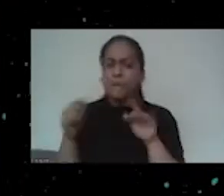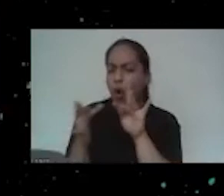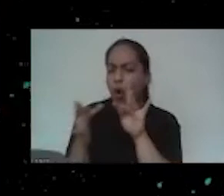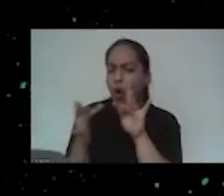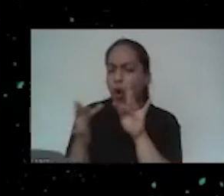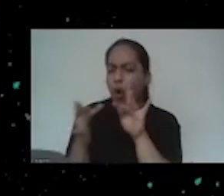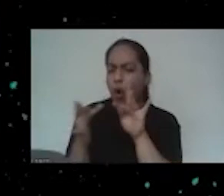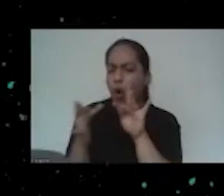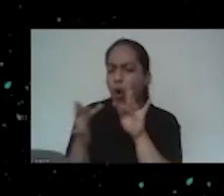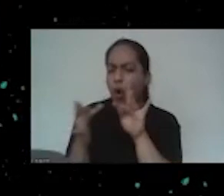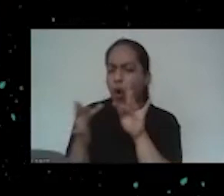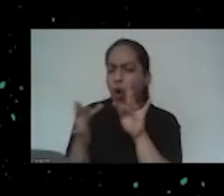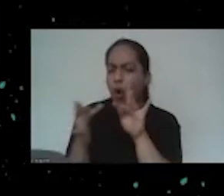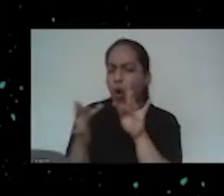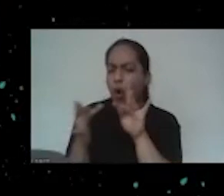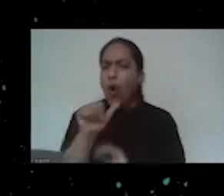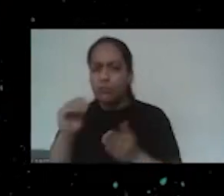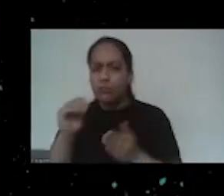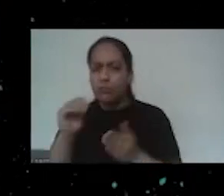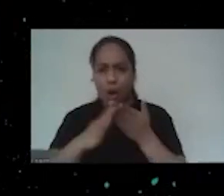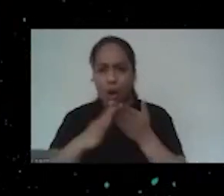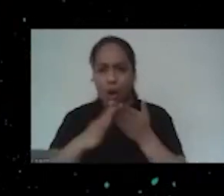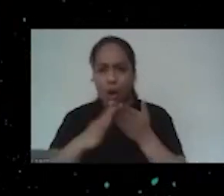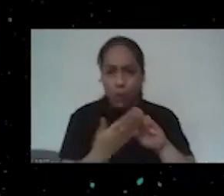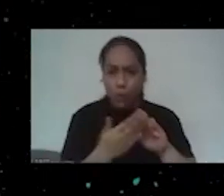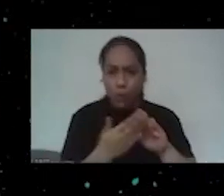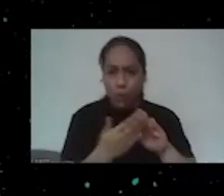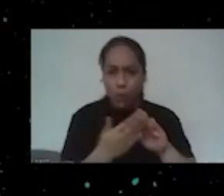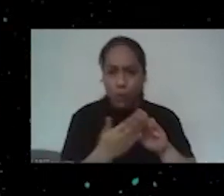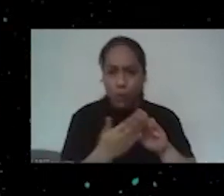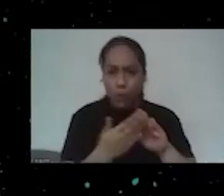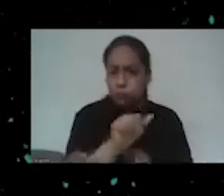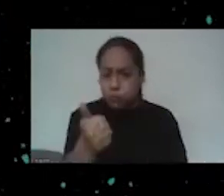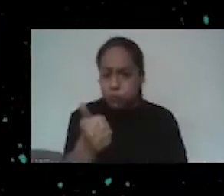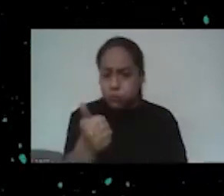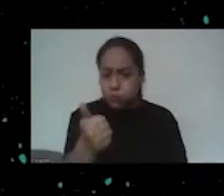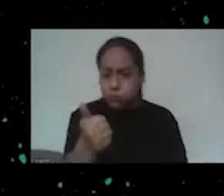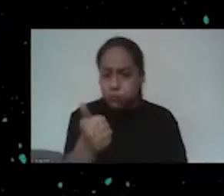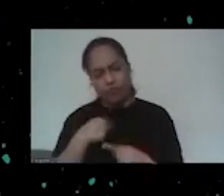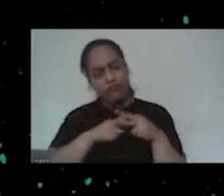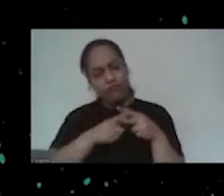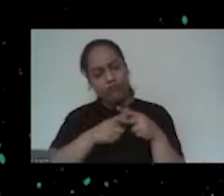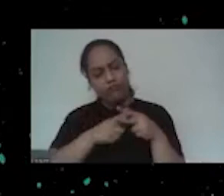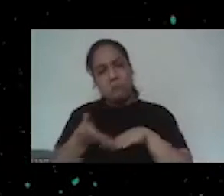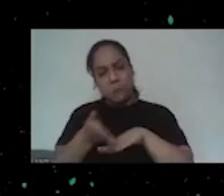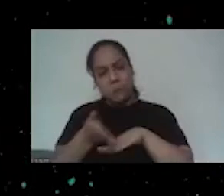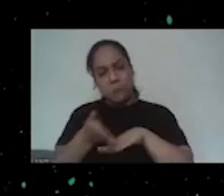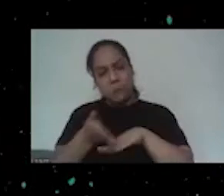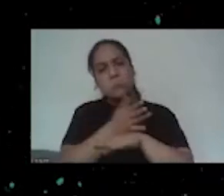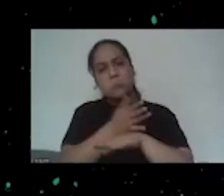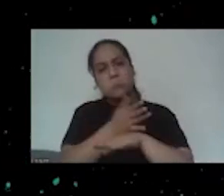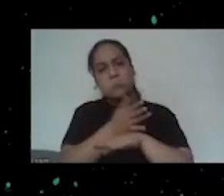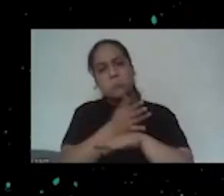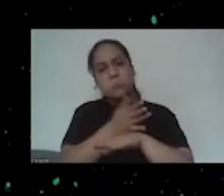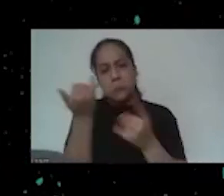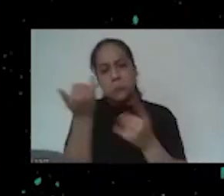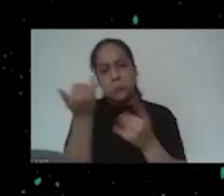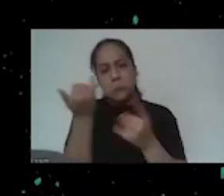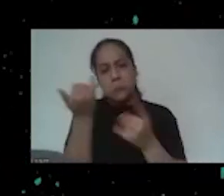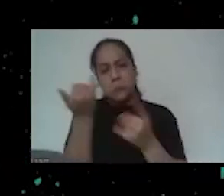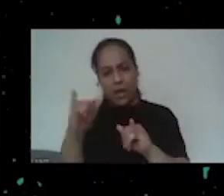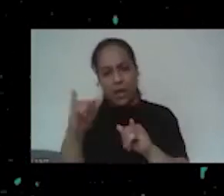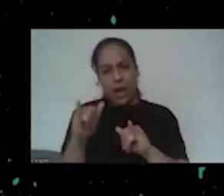contacto con otras comunidades, con los mitos también, yo en mi taller he tenido